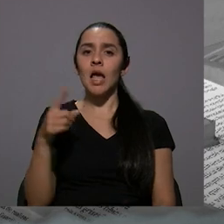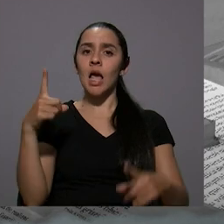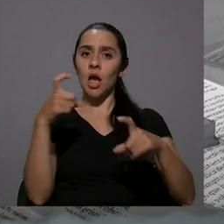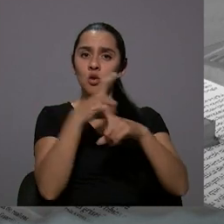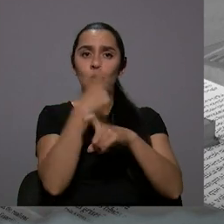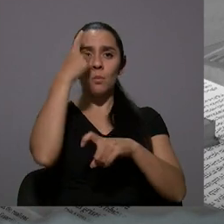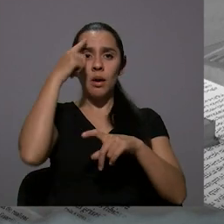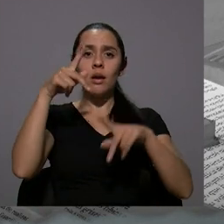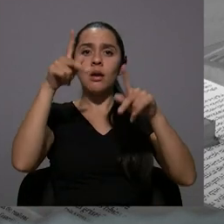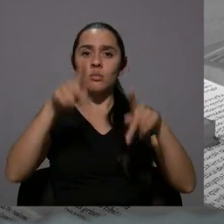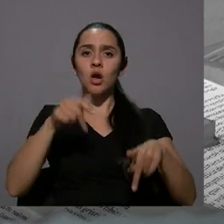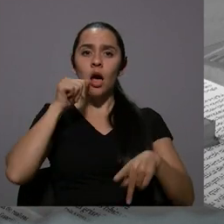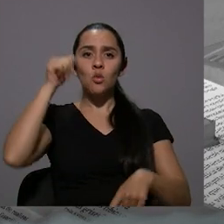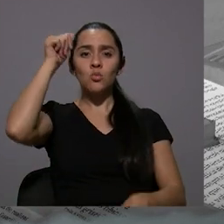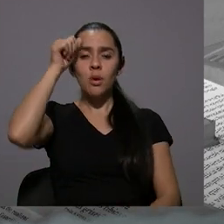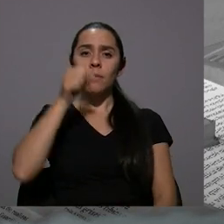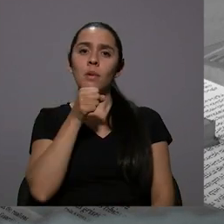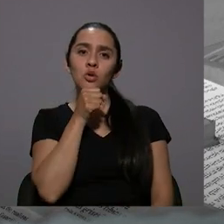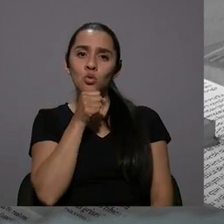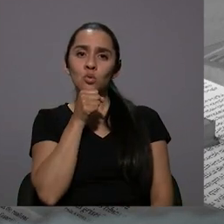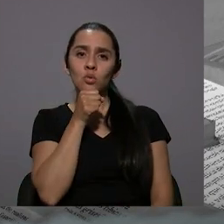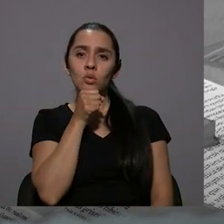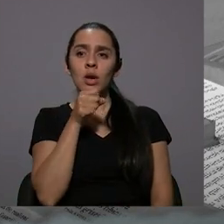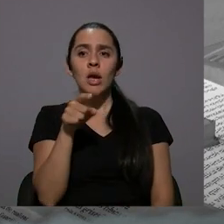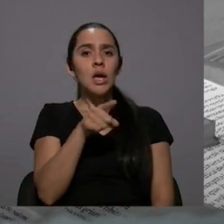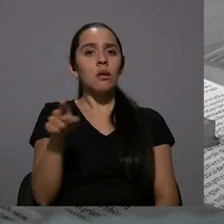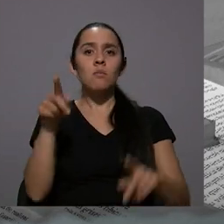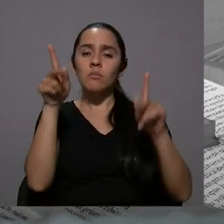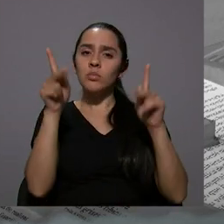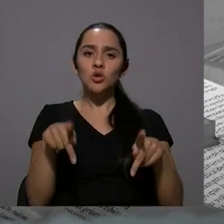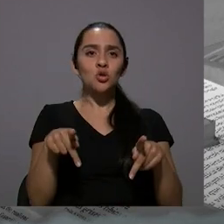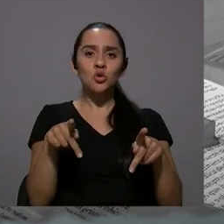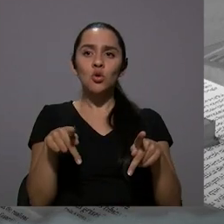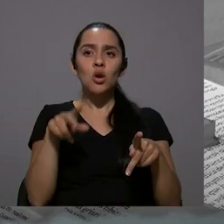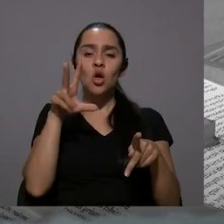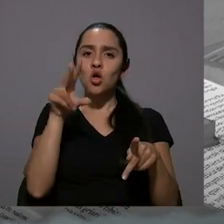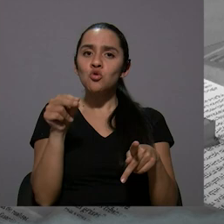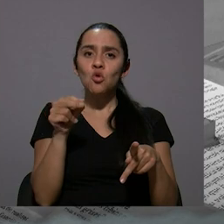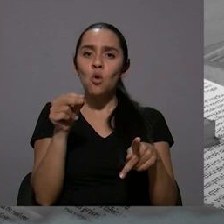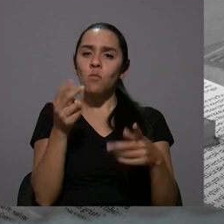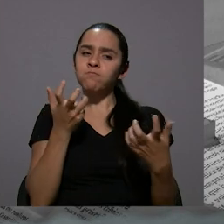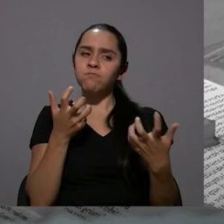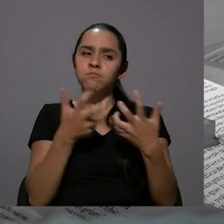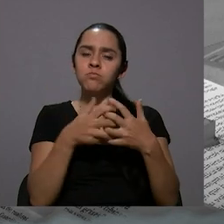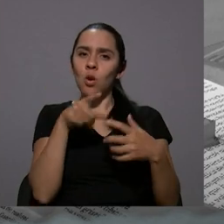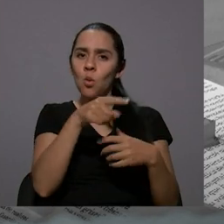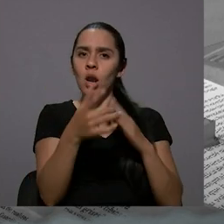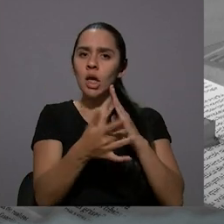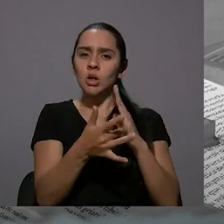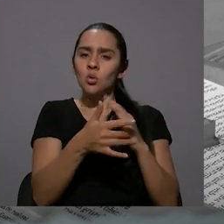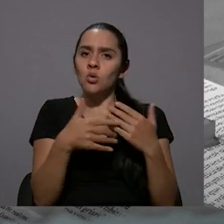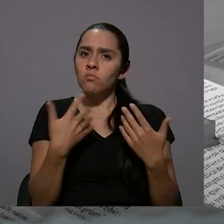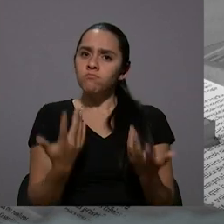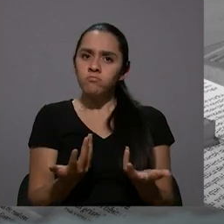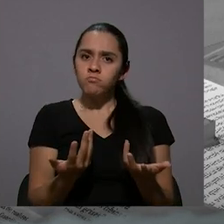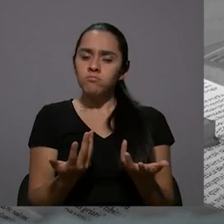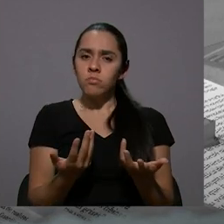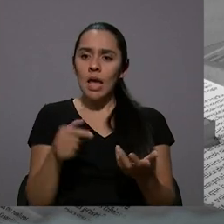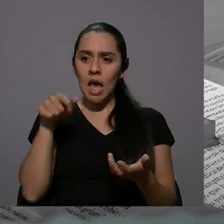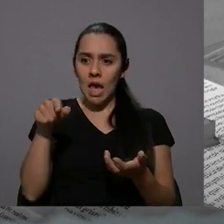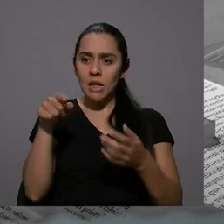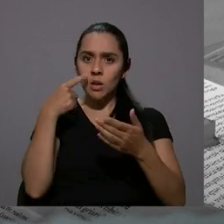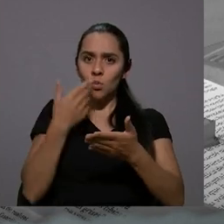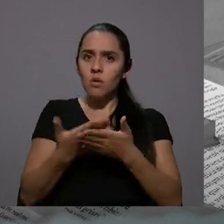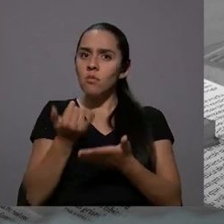complejo para las personas eh adultas mayores que no están muy eh familiarizadas con la tecnología Qué pasó en